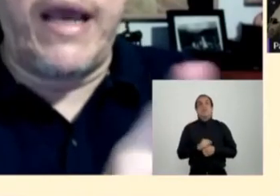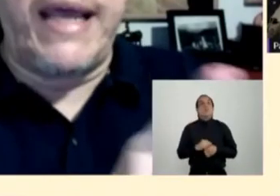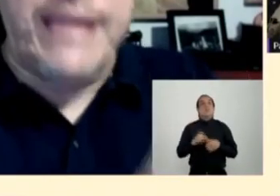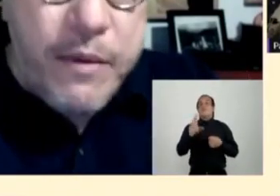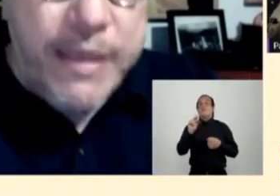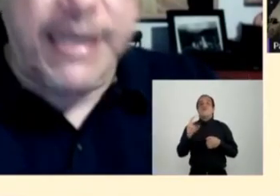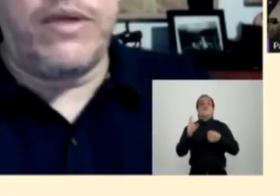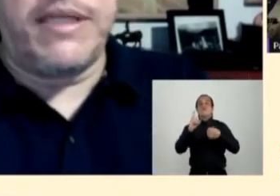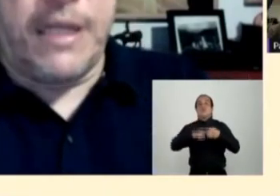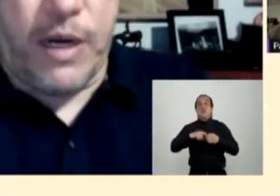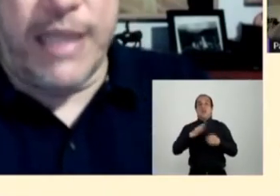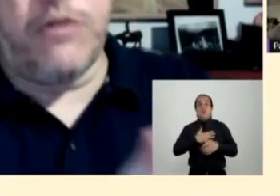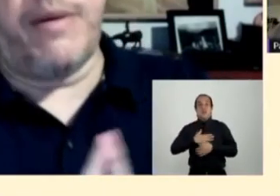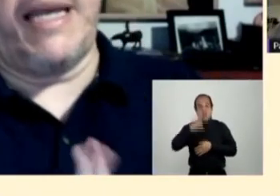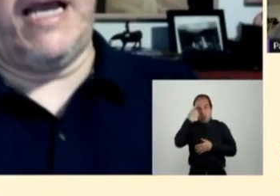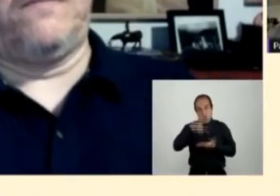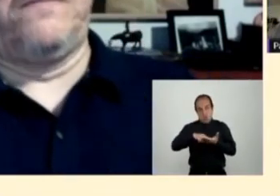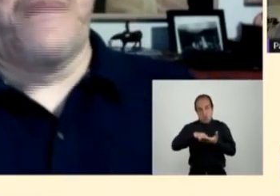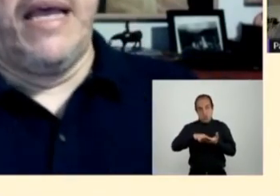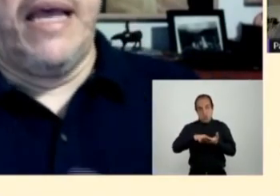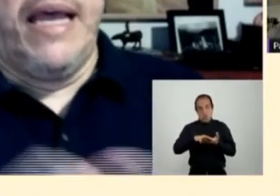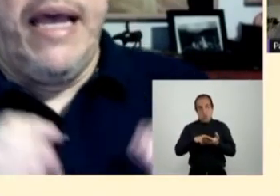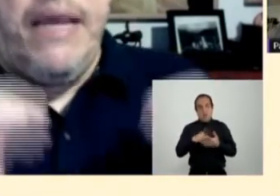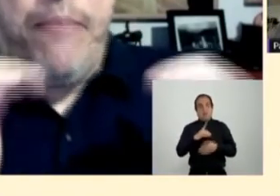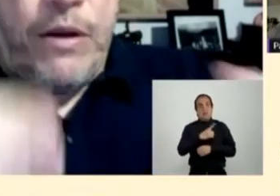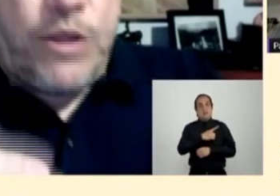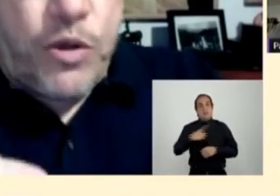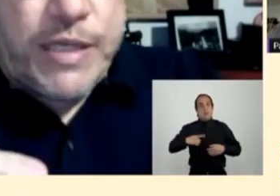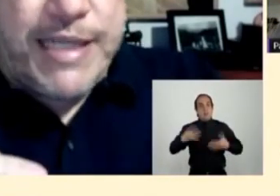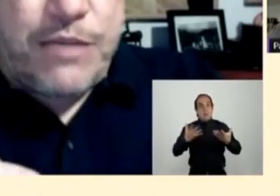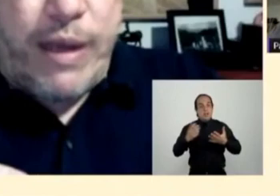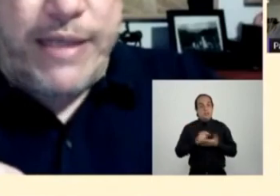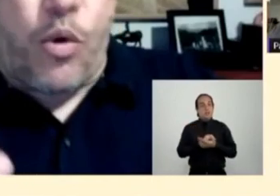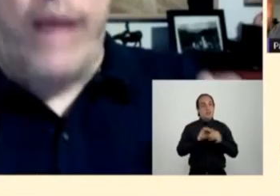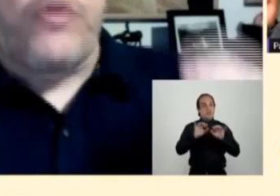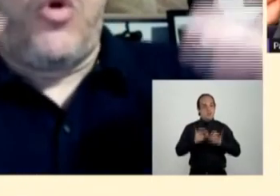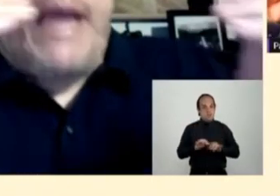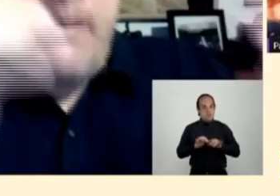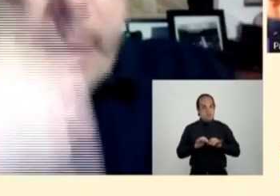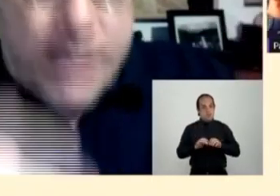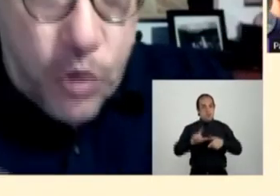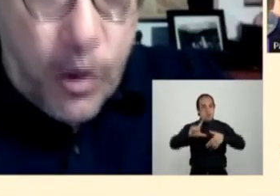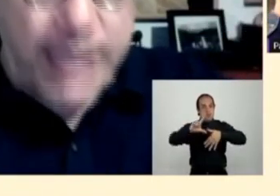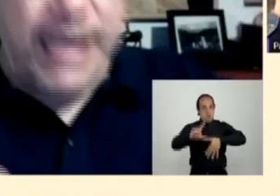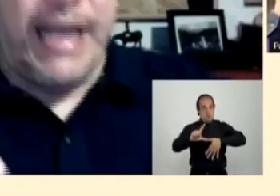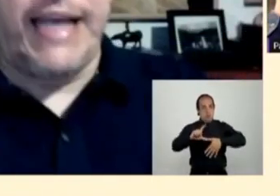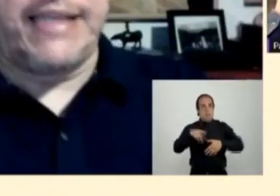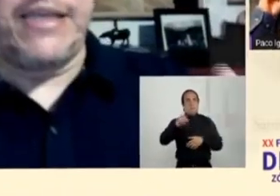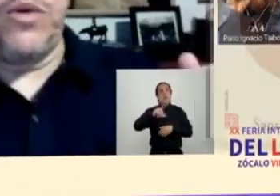yo creo que debe ser un escritor latinoamericano. Pero entonces después, cuando